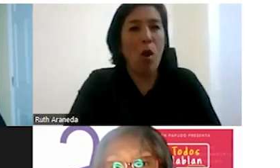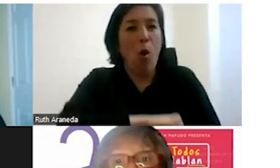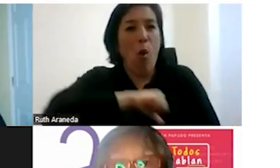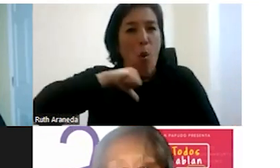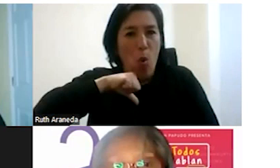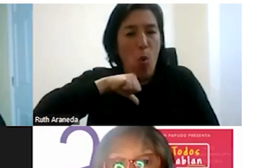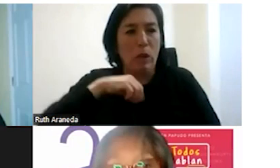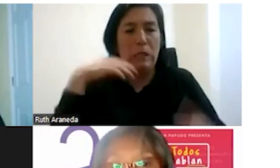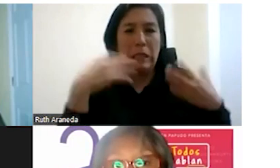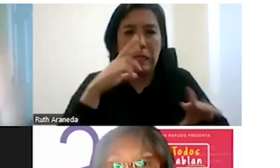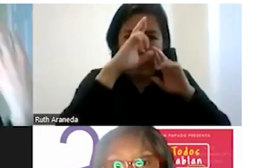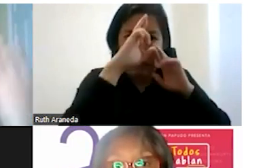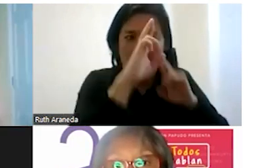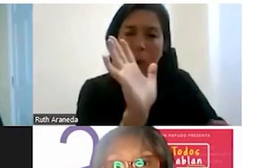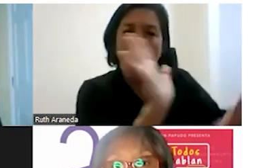orgullosos